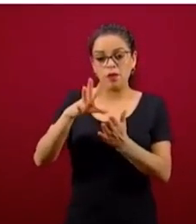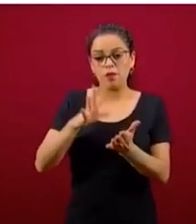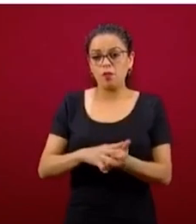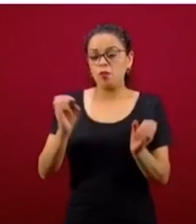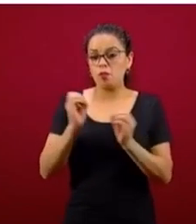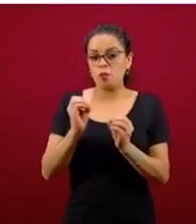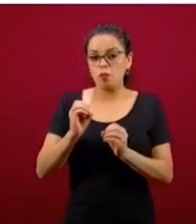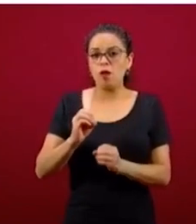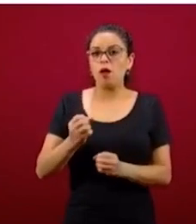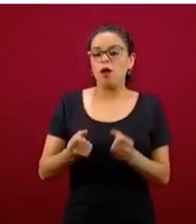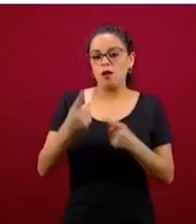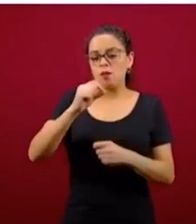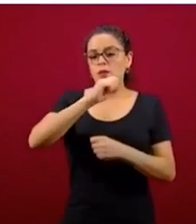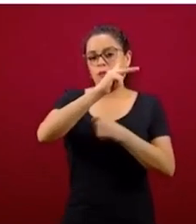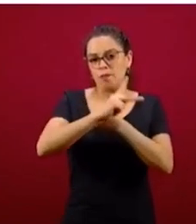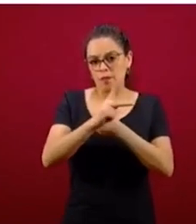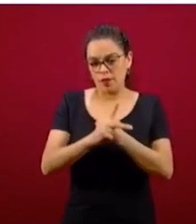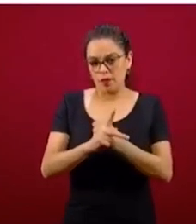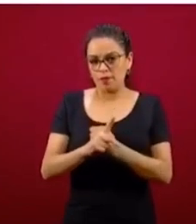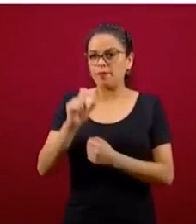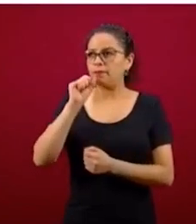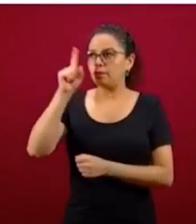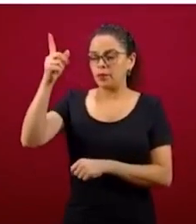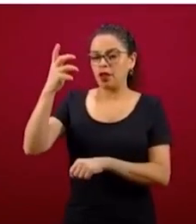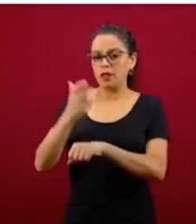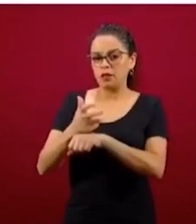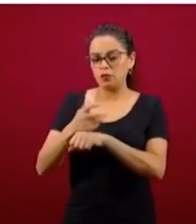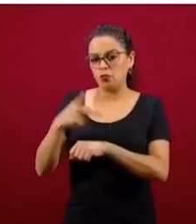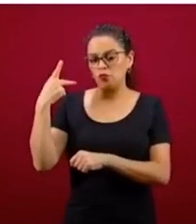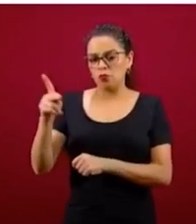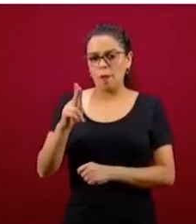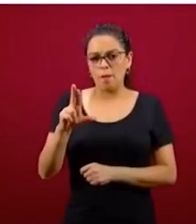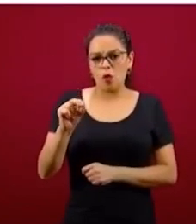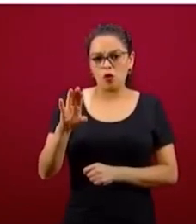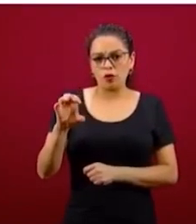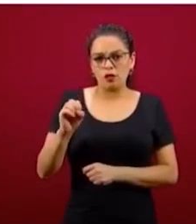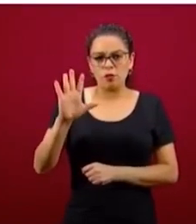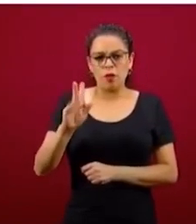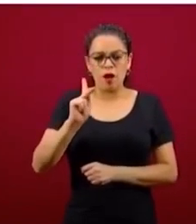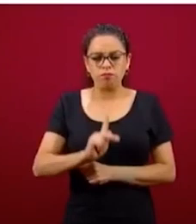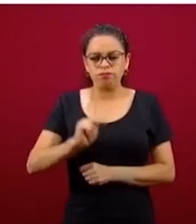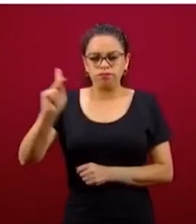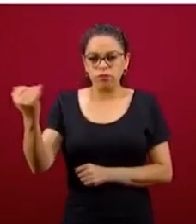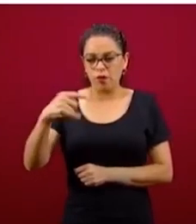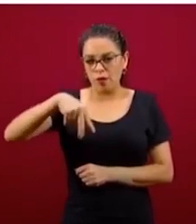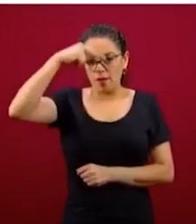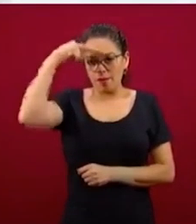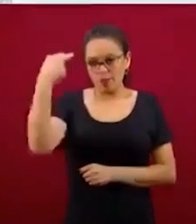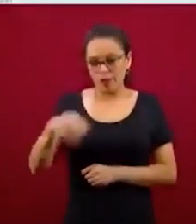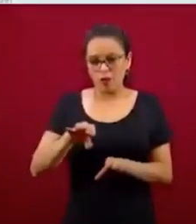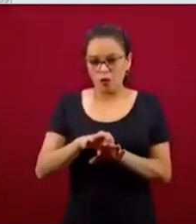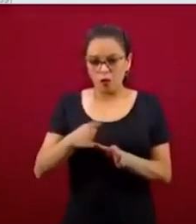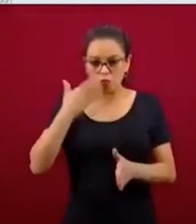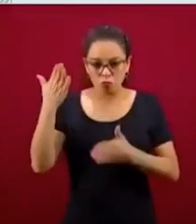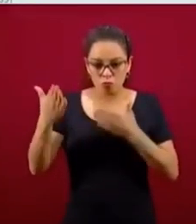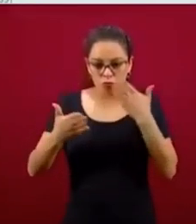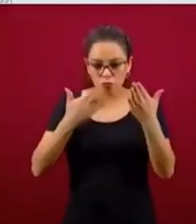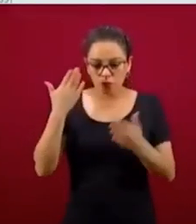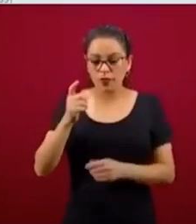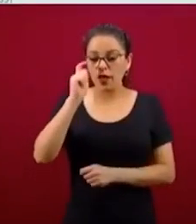de hecho en eeuu hay un procesamiento semejante al que hace méxico con base en el estudio posterior